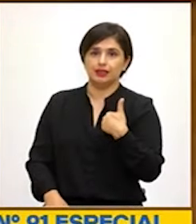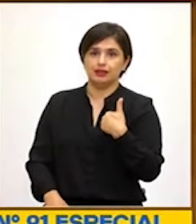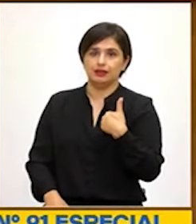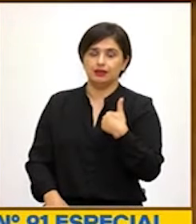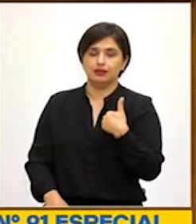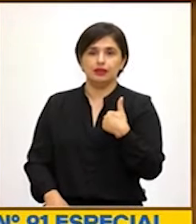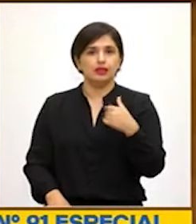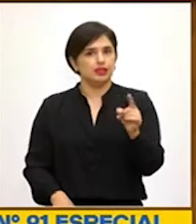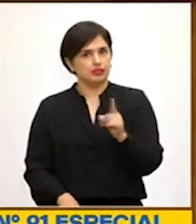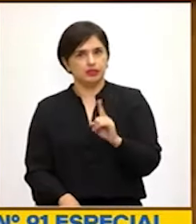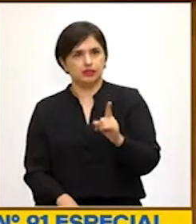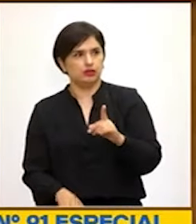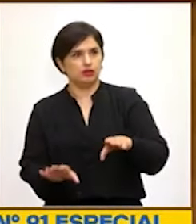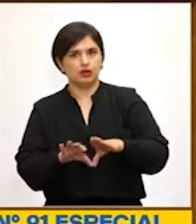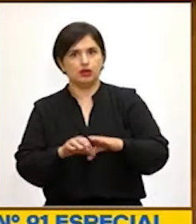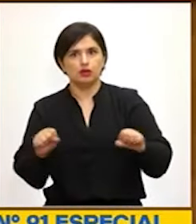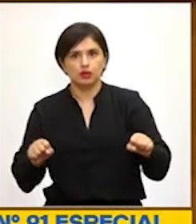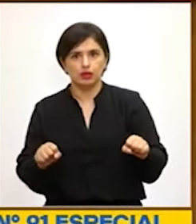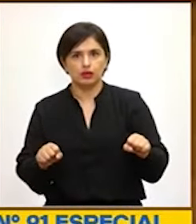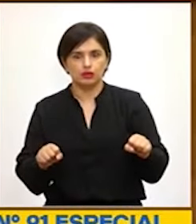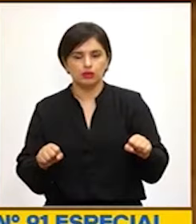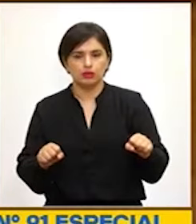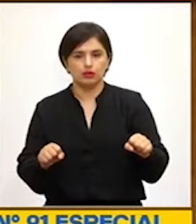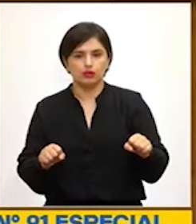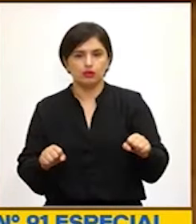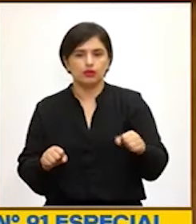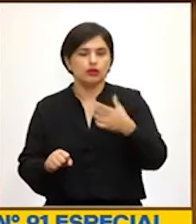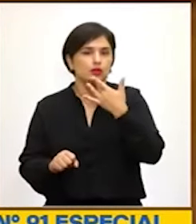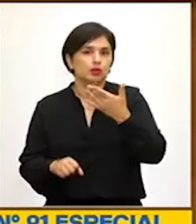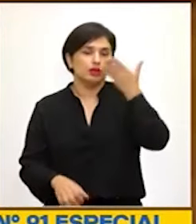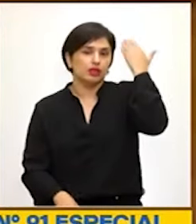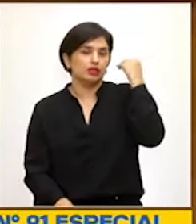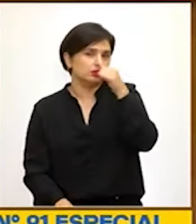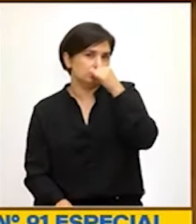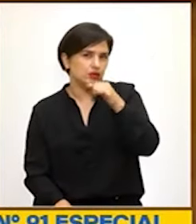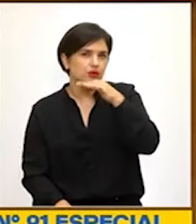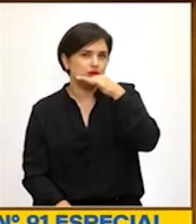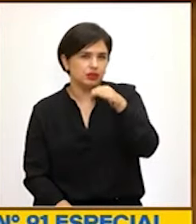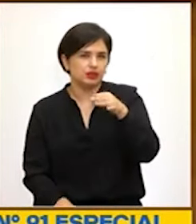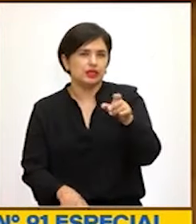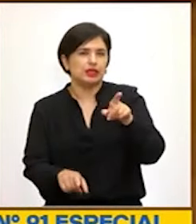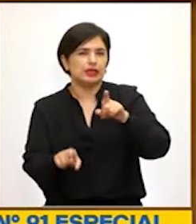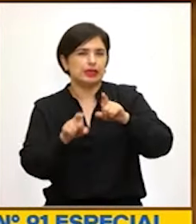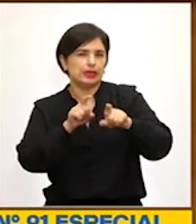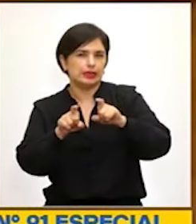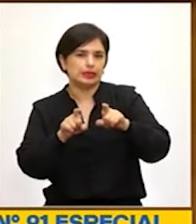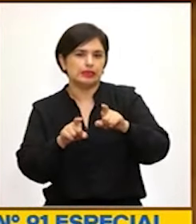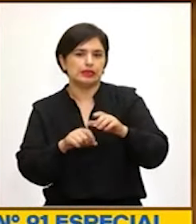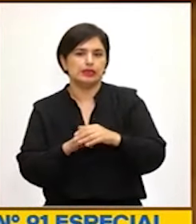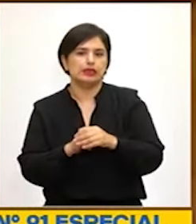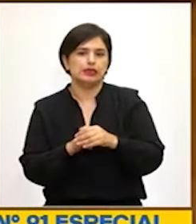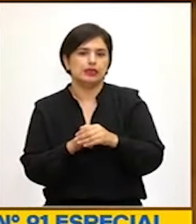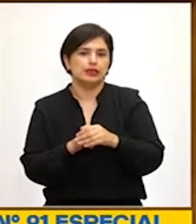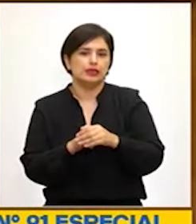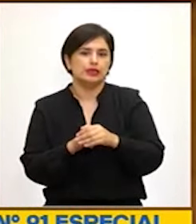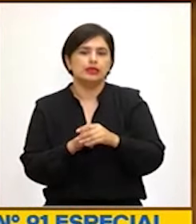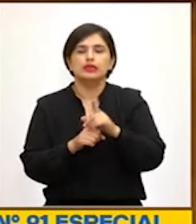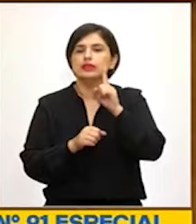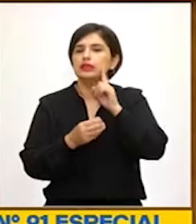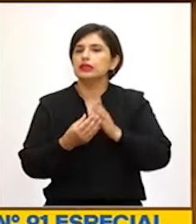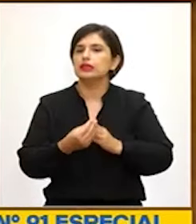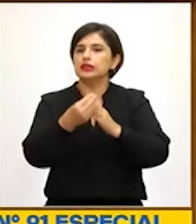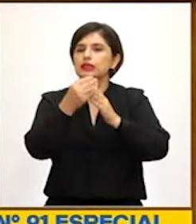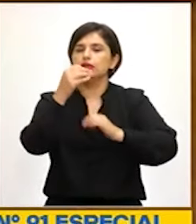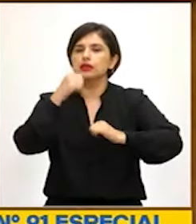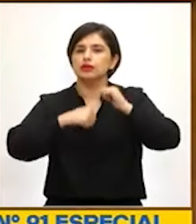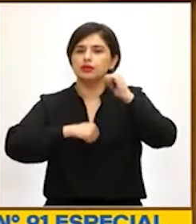si no nos ponemos de acuerdo de una vez por todas porque hace un tiempo atrás uno hablaba de los cuestionamientos de la organización de la gobernanza de la empresa